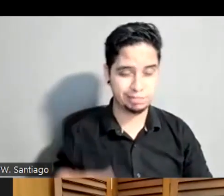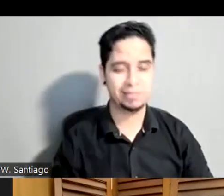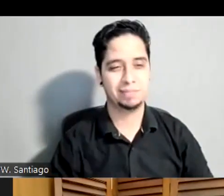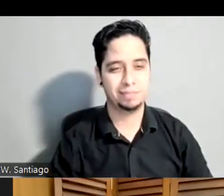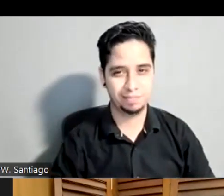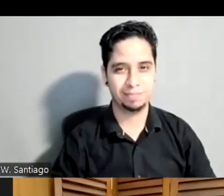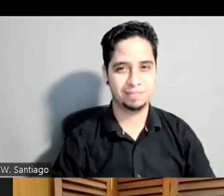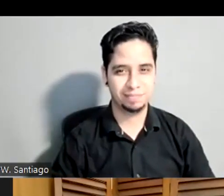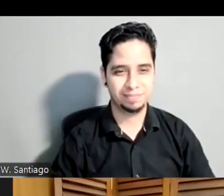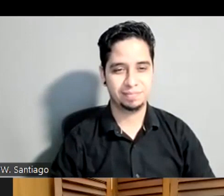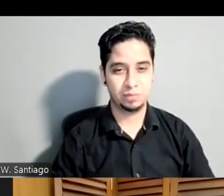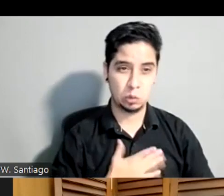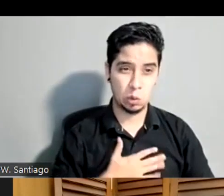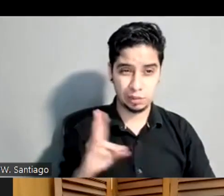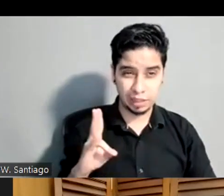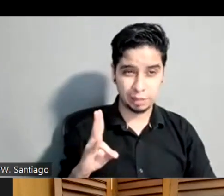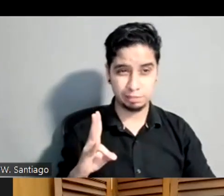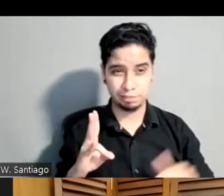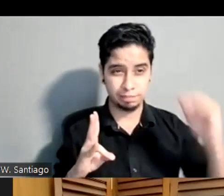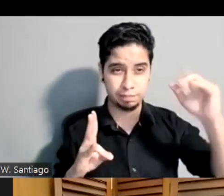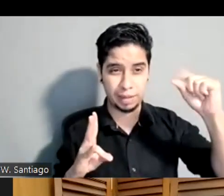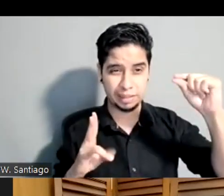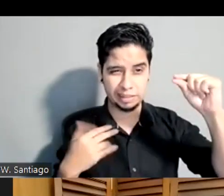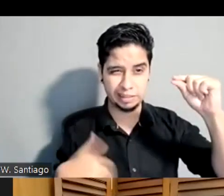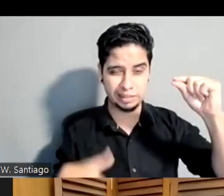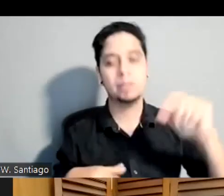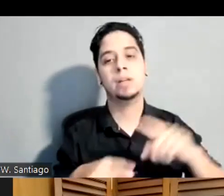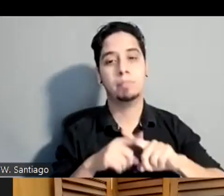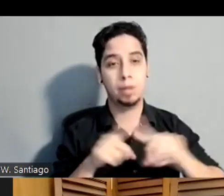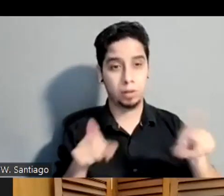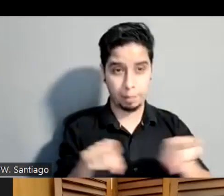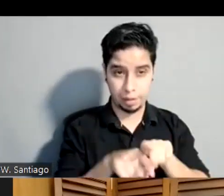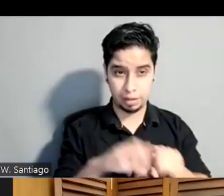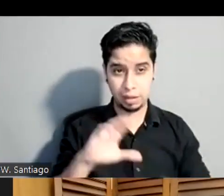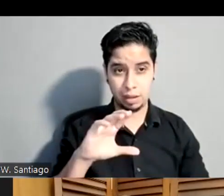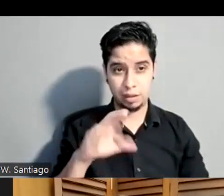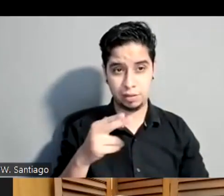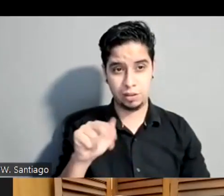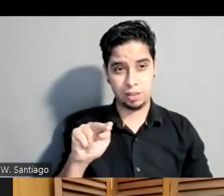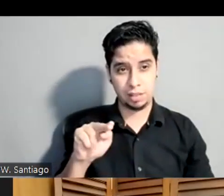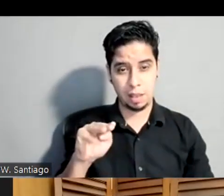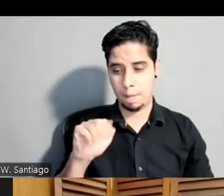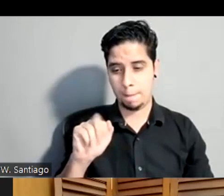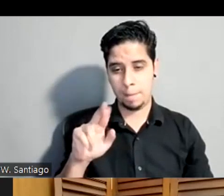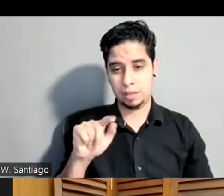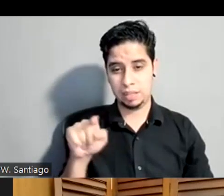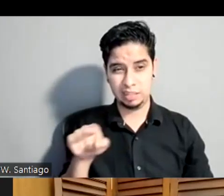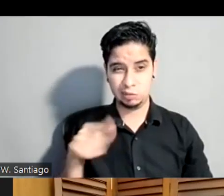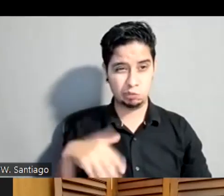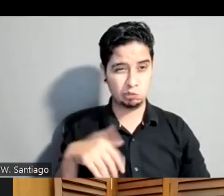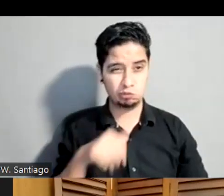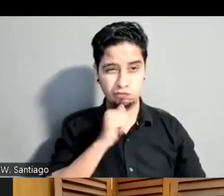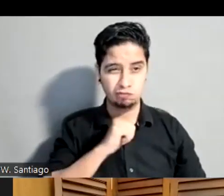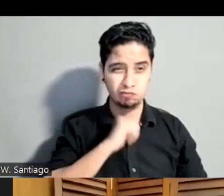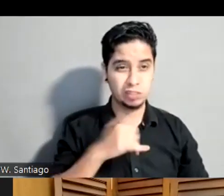Tuve un piso 7, así que bueno. Ah, espérate, y Chenan Martínez, que también las pasó de Caín y de Abel. Y de una